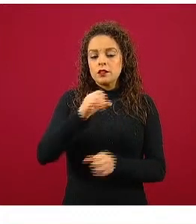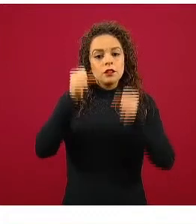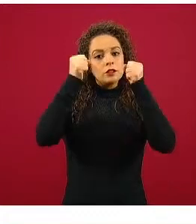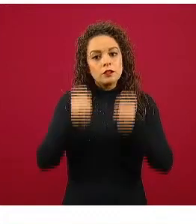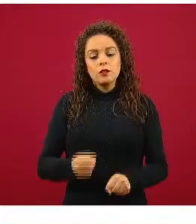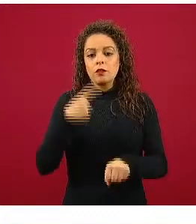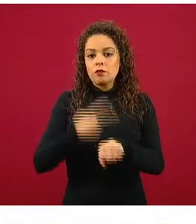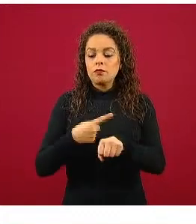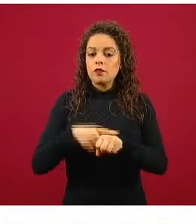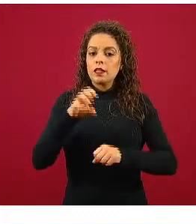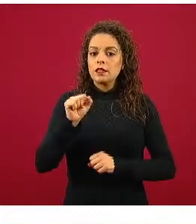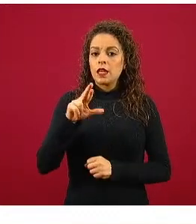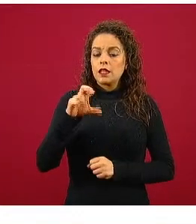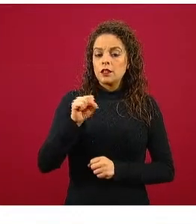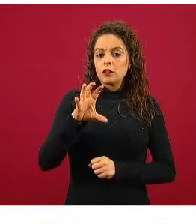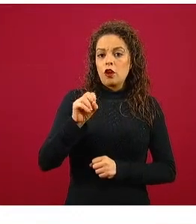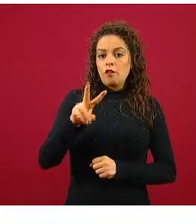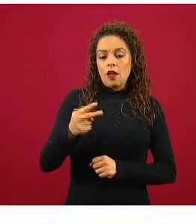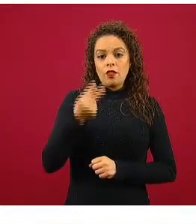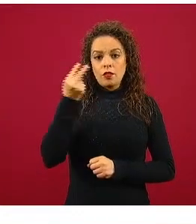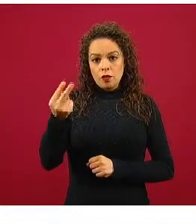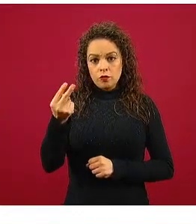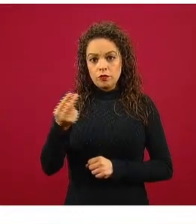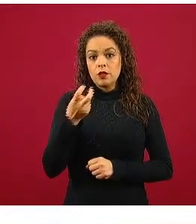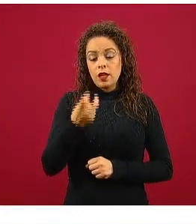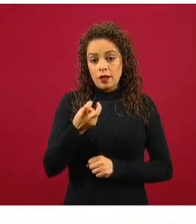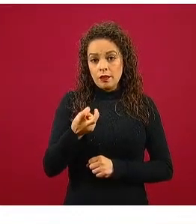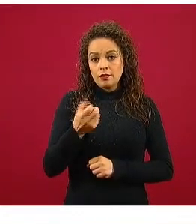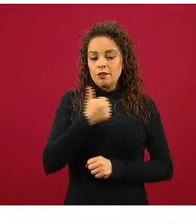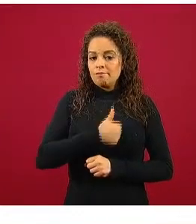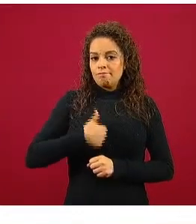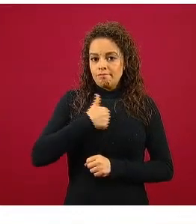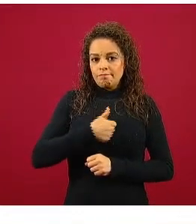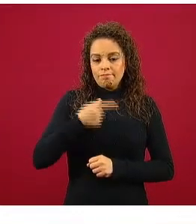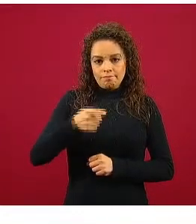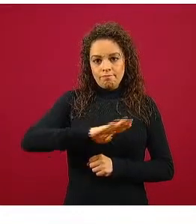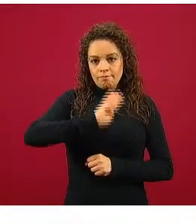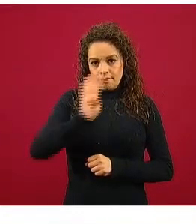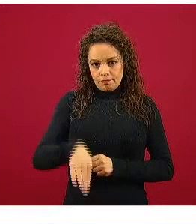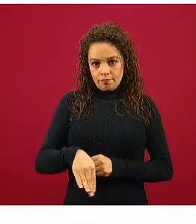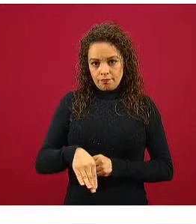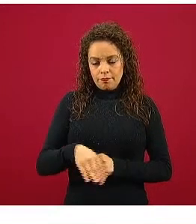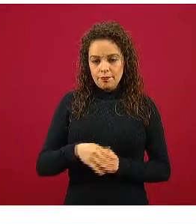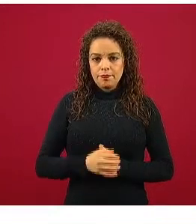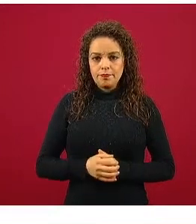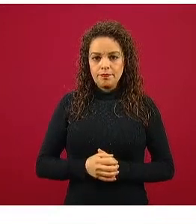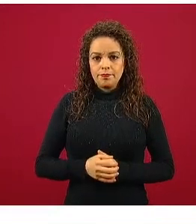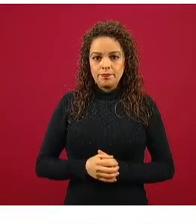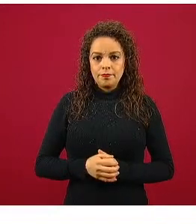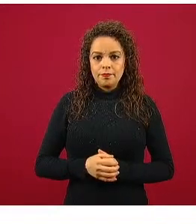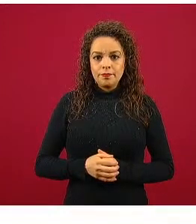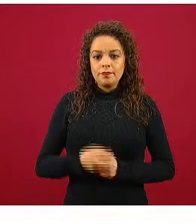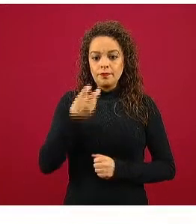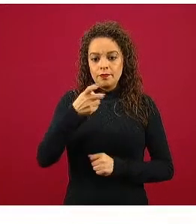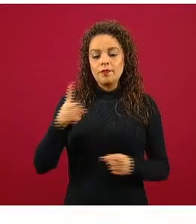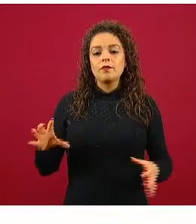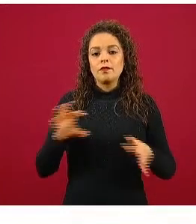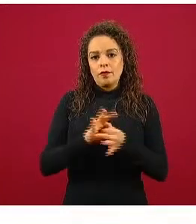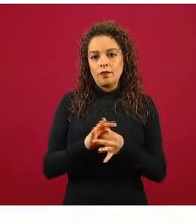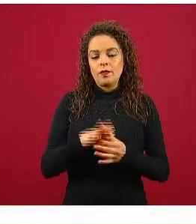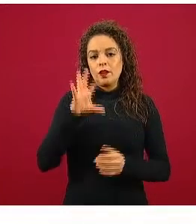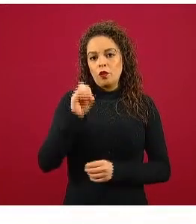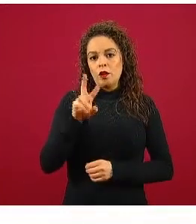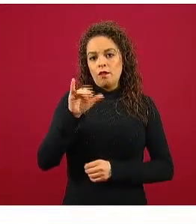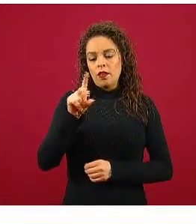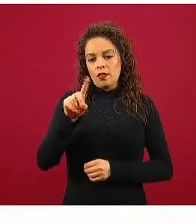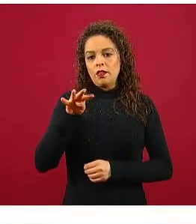confirmadas que el agente causal de la misma fue este virus y por lo tanto son secundarias a COVID-19, pero también en las